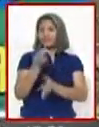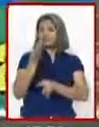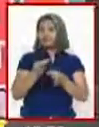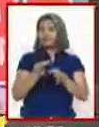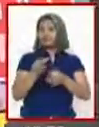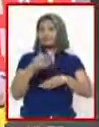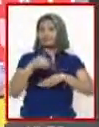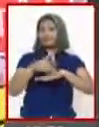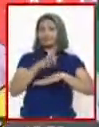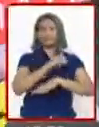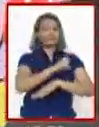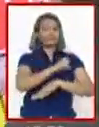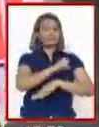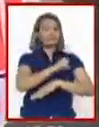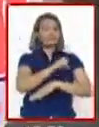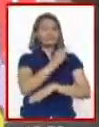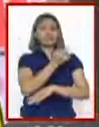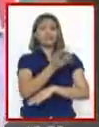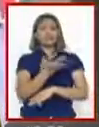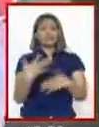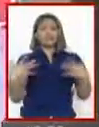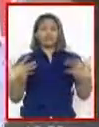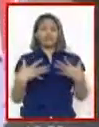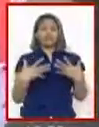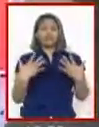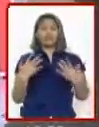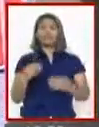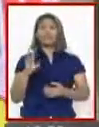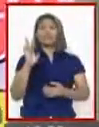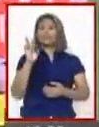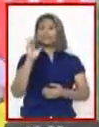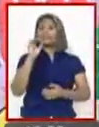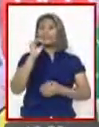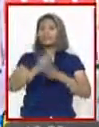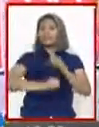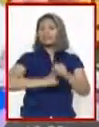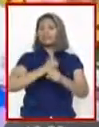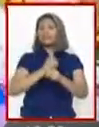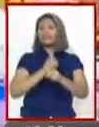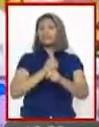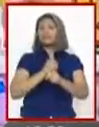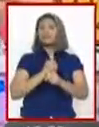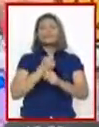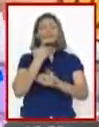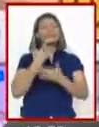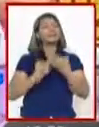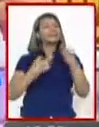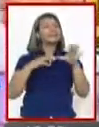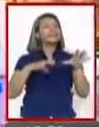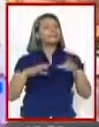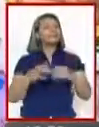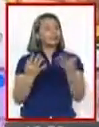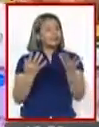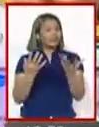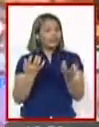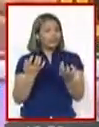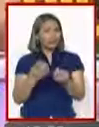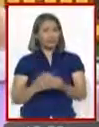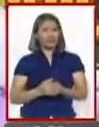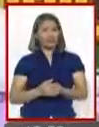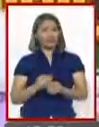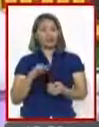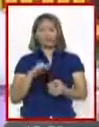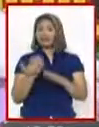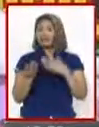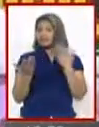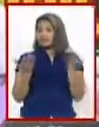me iba a mandar la policía, o sea, se cree que me va a asustar a mí ahora a mis 70 años. Yo le he dicho que más bien lo que ellos parece que pretenden es que yo